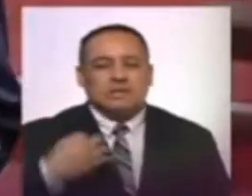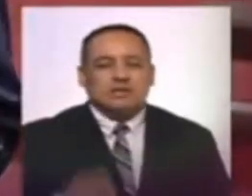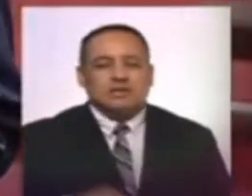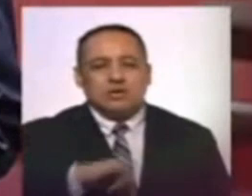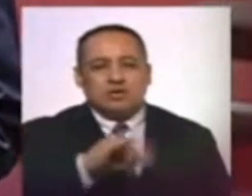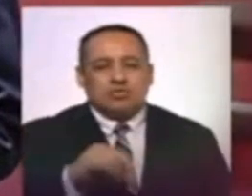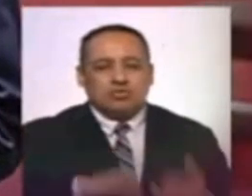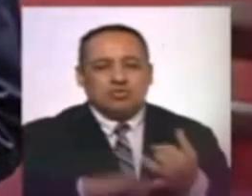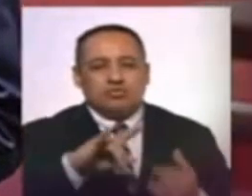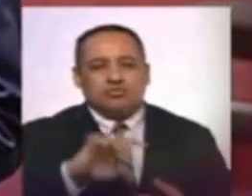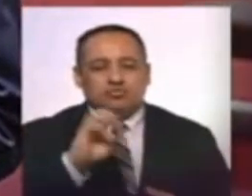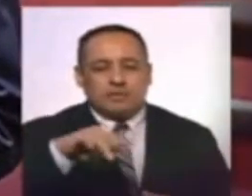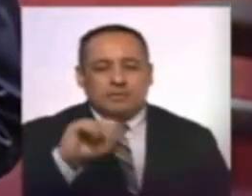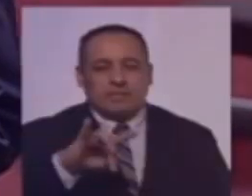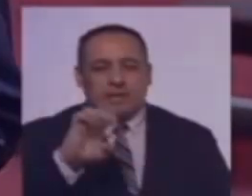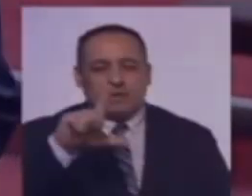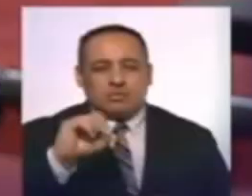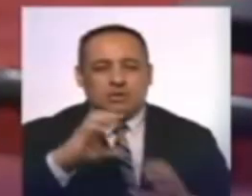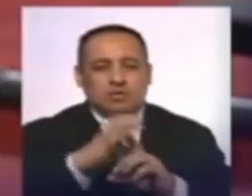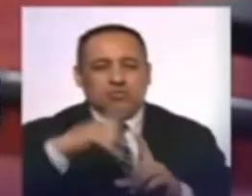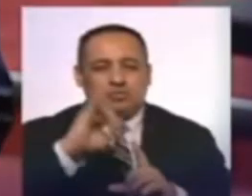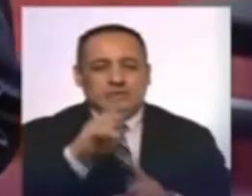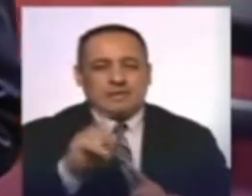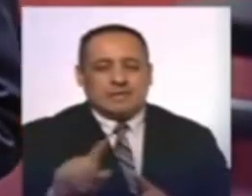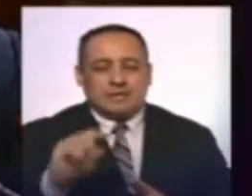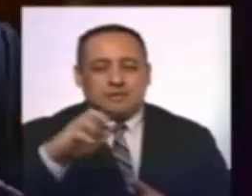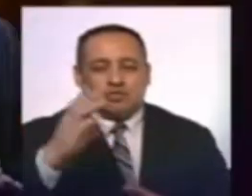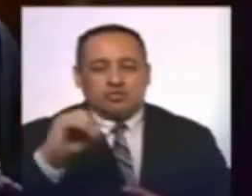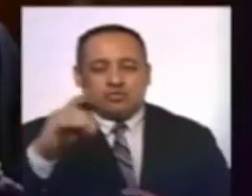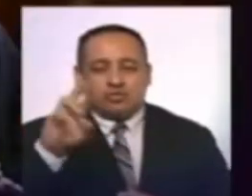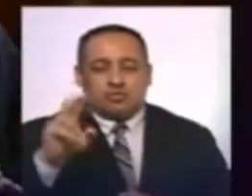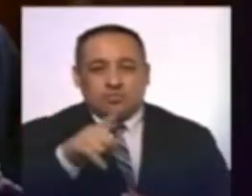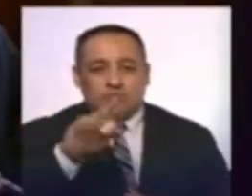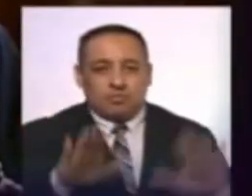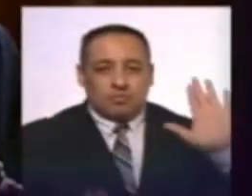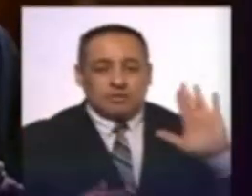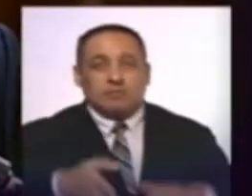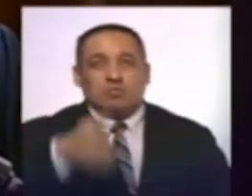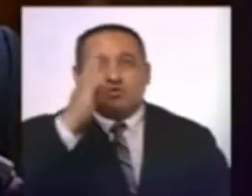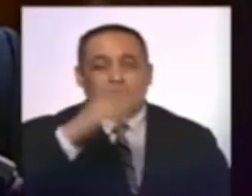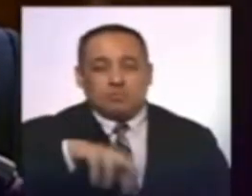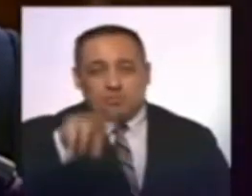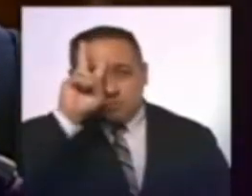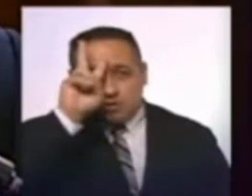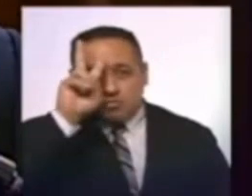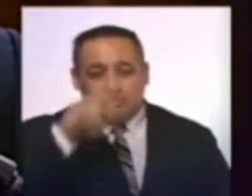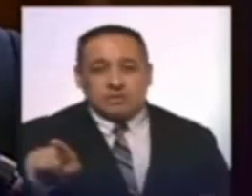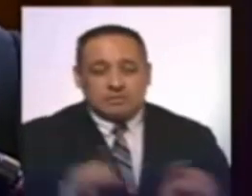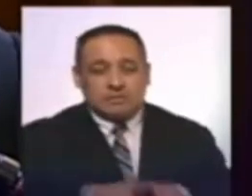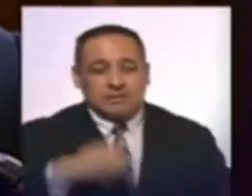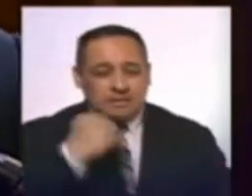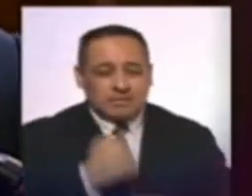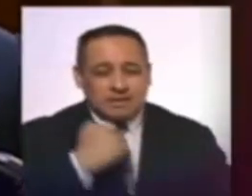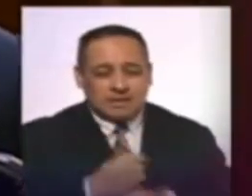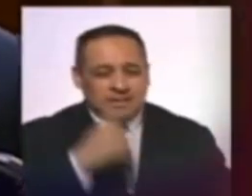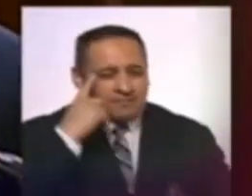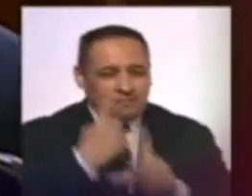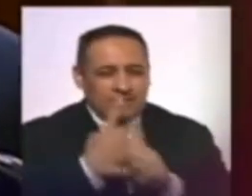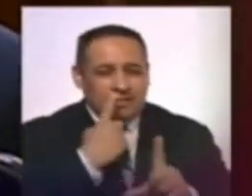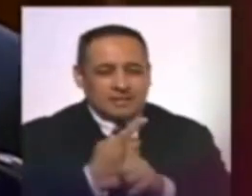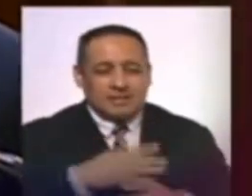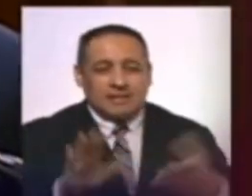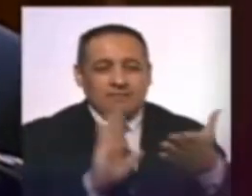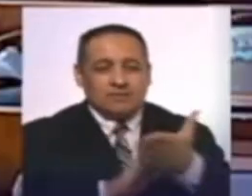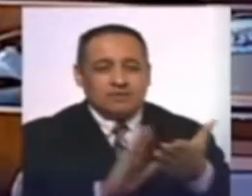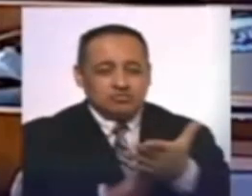Josué Manuel Gutiérrez Condo, ¿promete usted, por Dios y por la patria, ejercer fielmente el cargo de